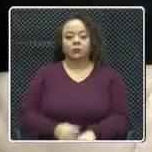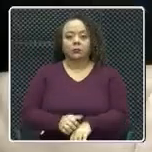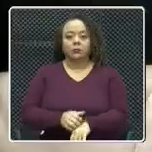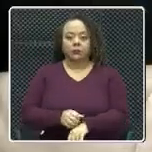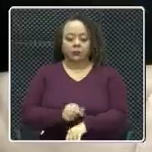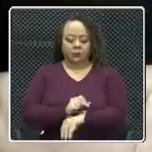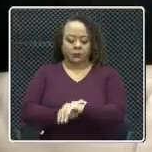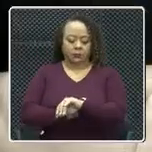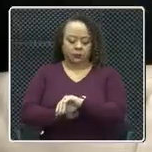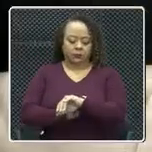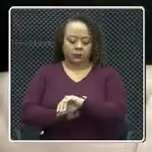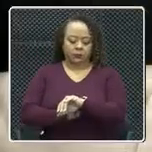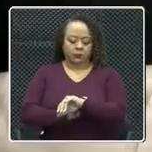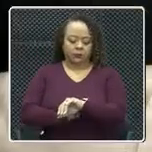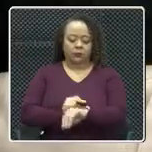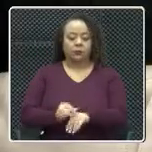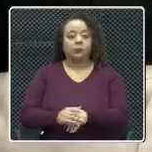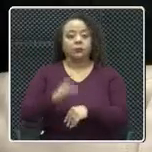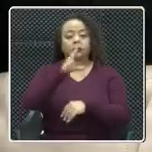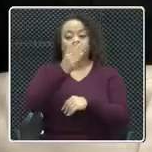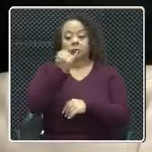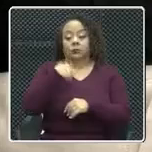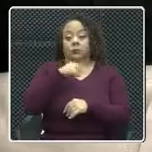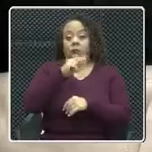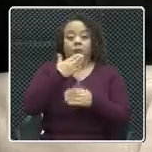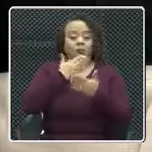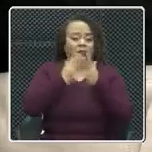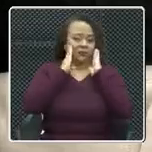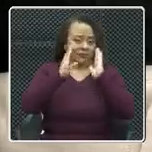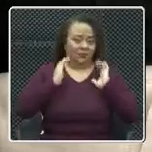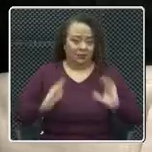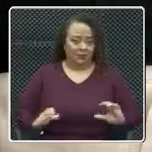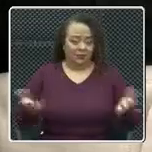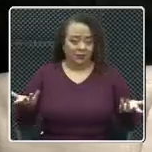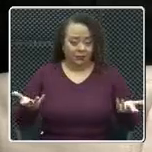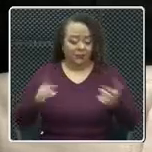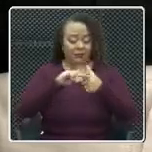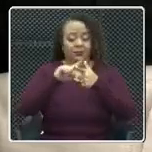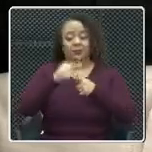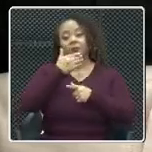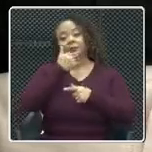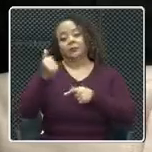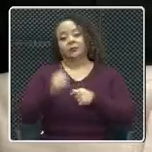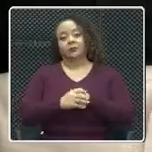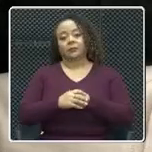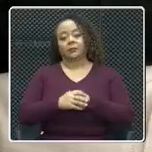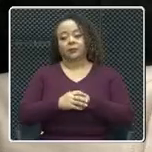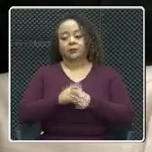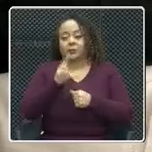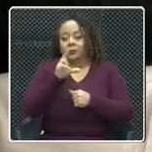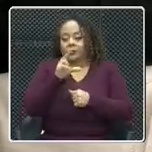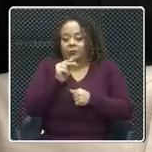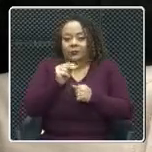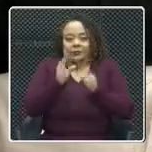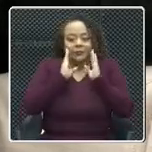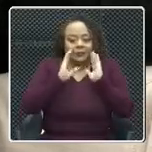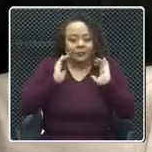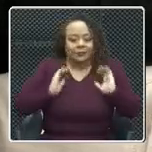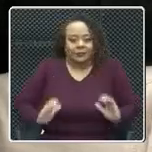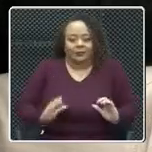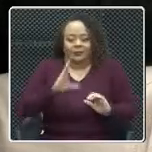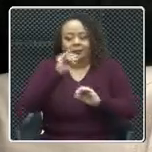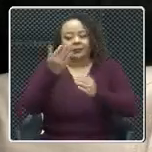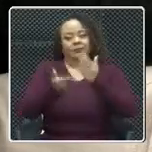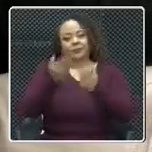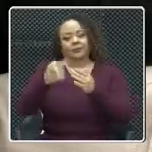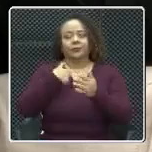reconocerlo, Stephanie, no sé si estoy equivocado, pero si yo no soy bueno atendiendo clientes, entonces mejor no me pongo a atender clientes y tal